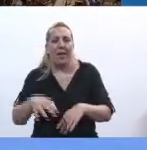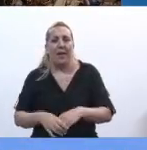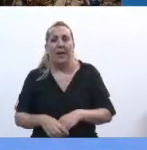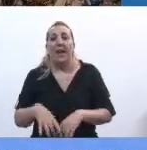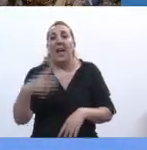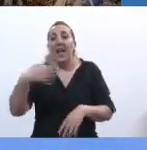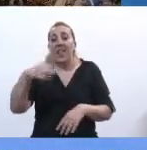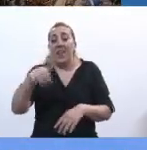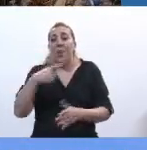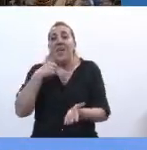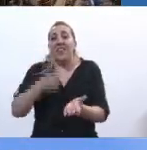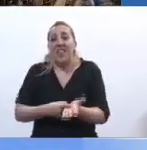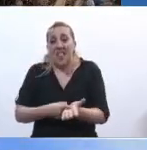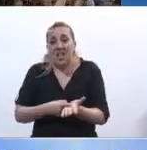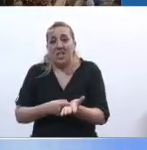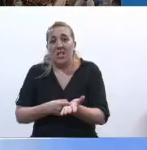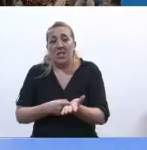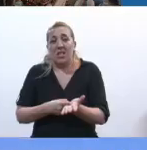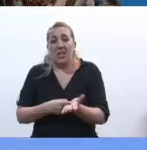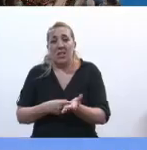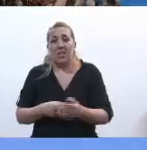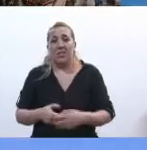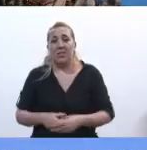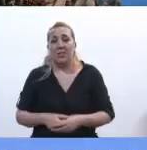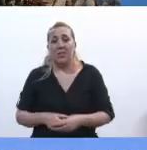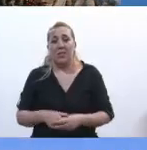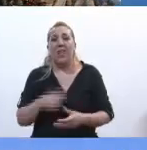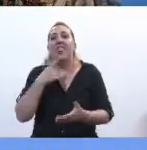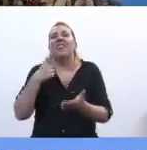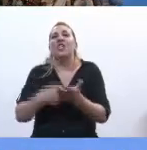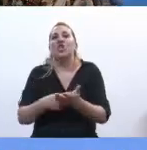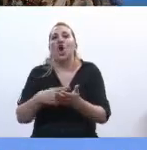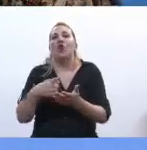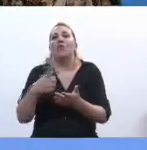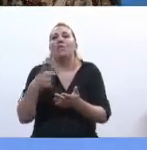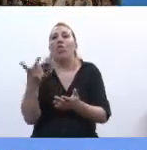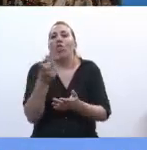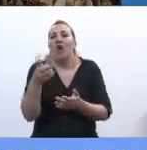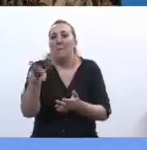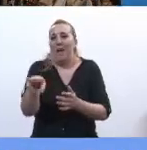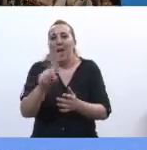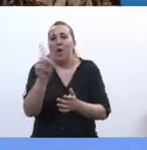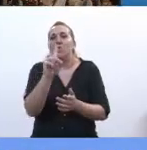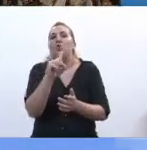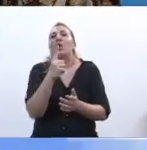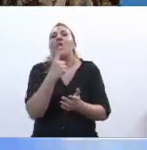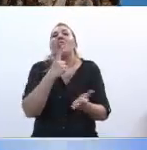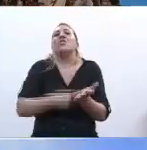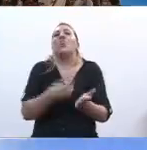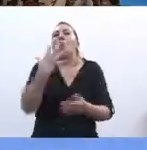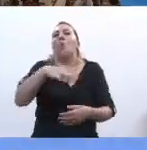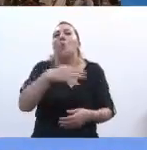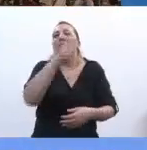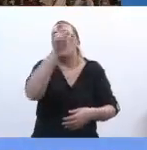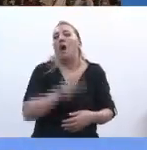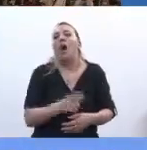esta decisión hay una decisión compartida no es una decisión única